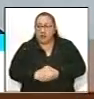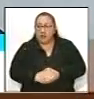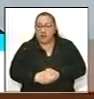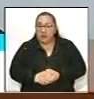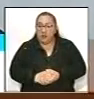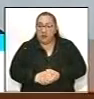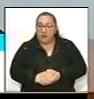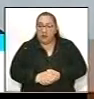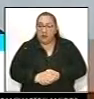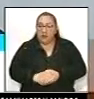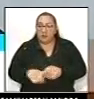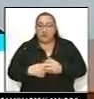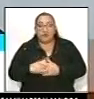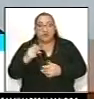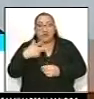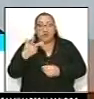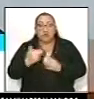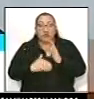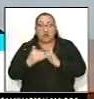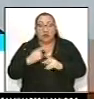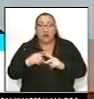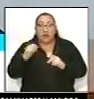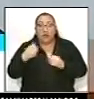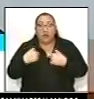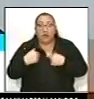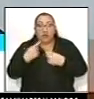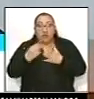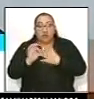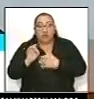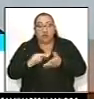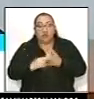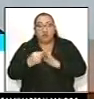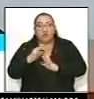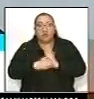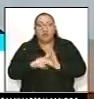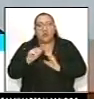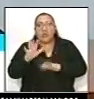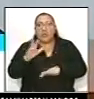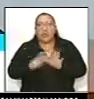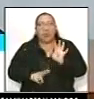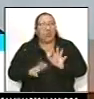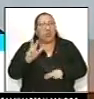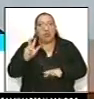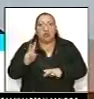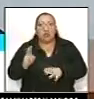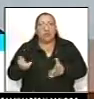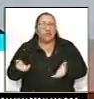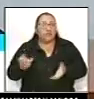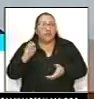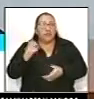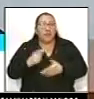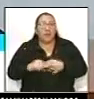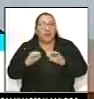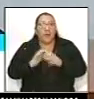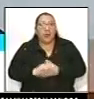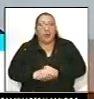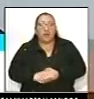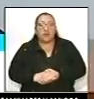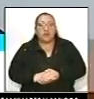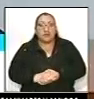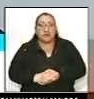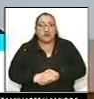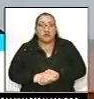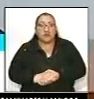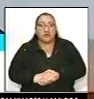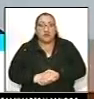necesariamente todos van a estar en tercio superior, pero que tengan una nota quizás mínima de 13 o 12, creo que sí es loable, ¿no? Entonces